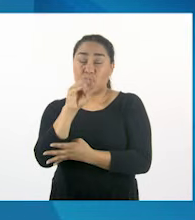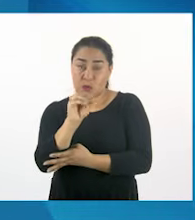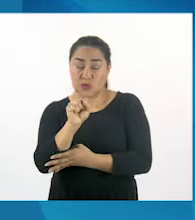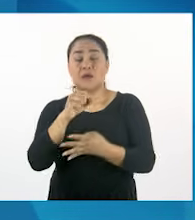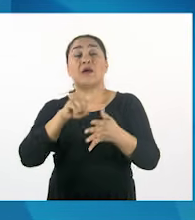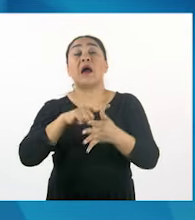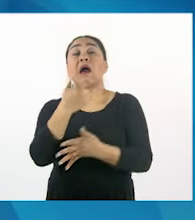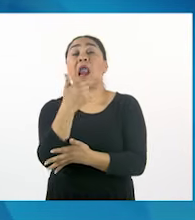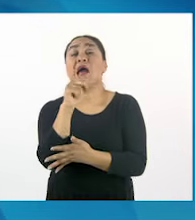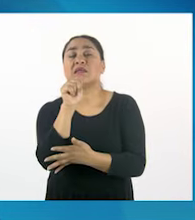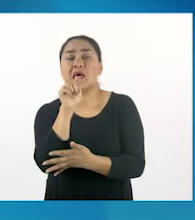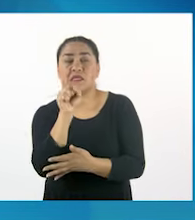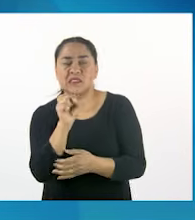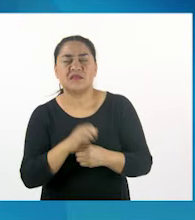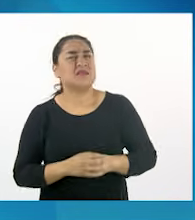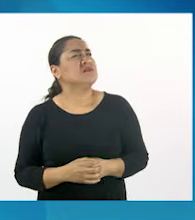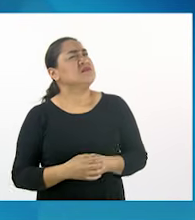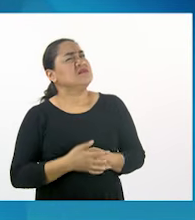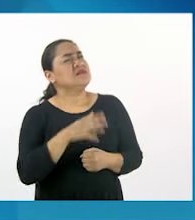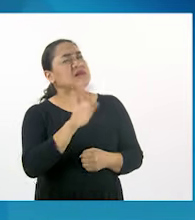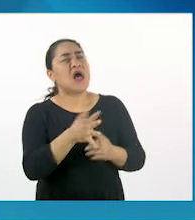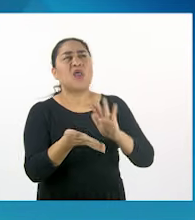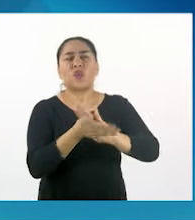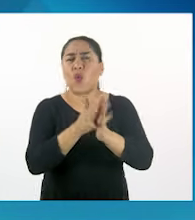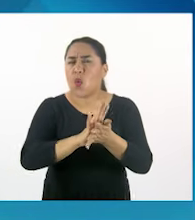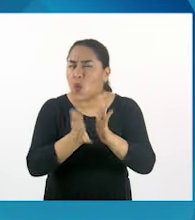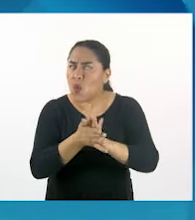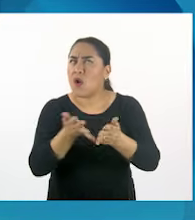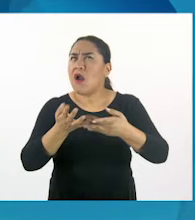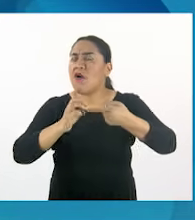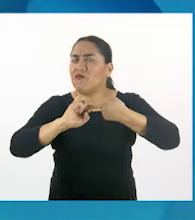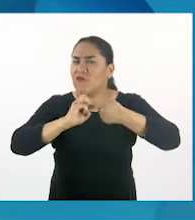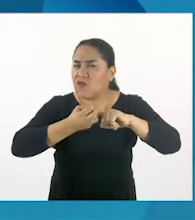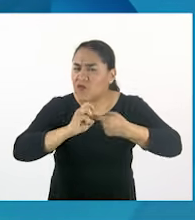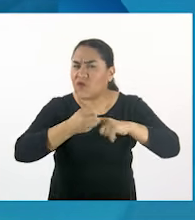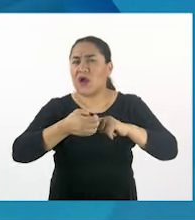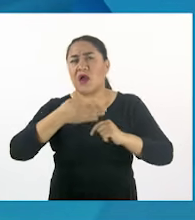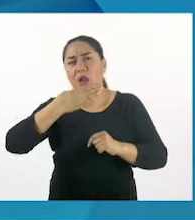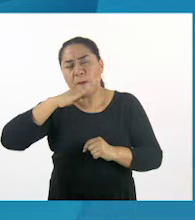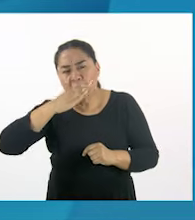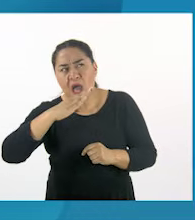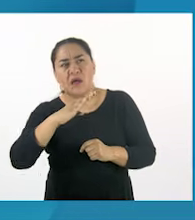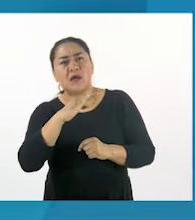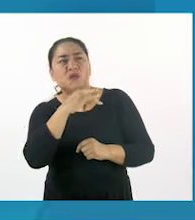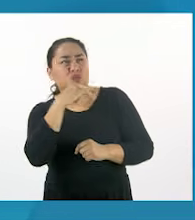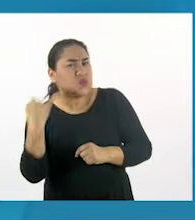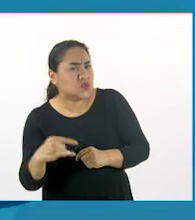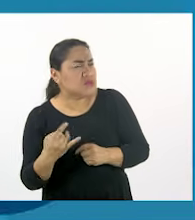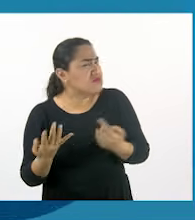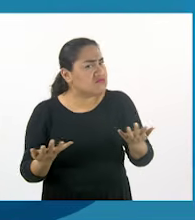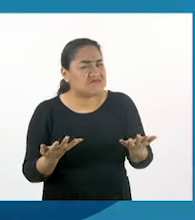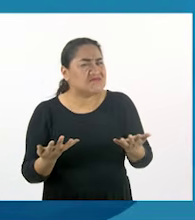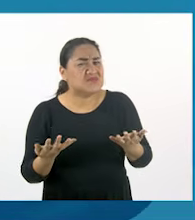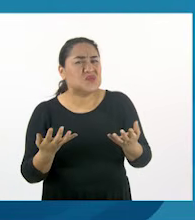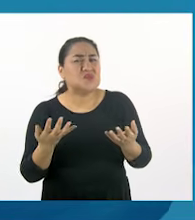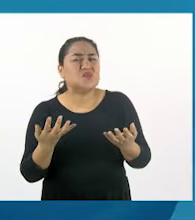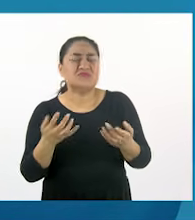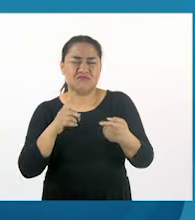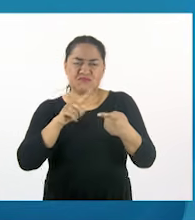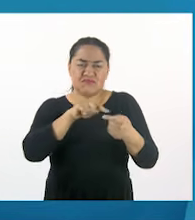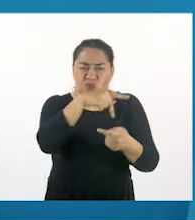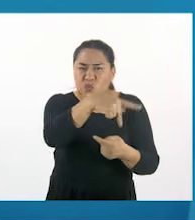grasas. ¿En dónde quedan las tortillas, los frijoles, el maíz y el chile? Yo no sé dónde hay